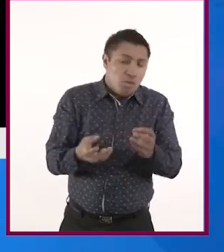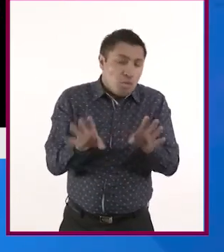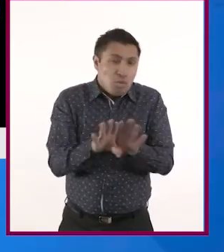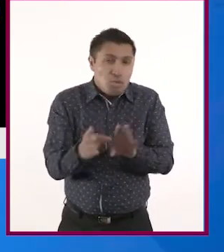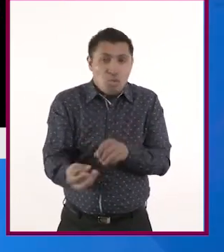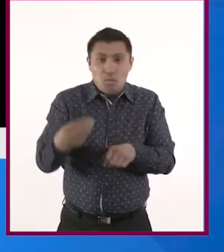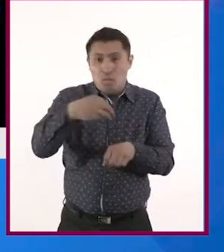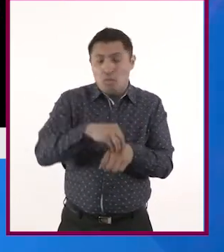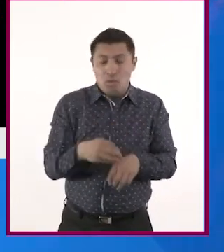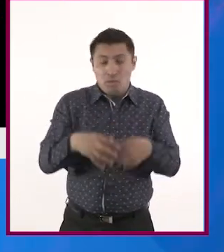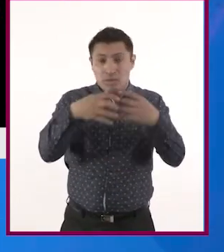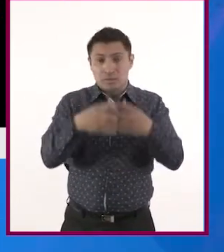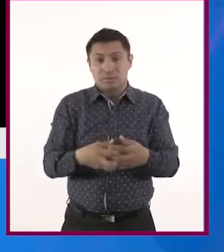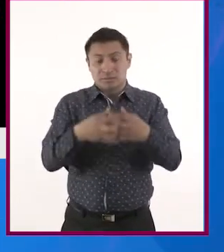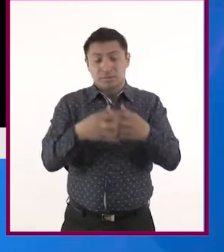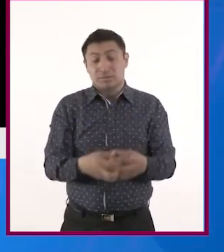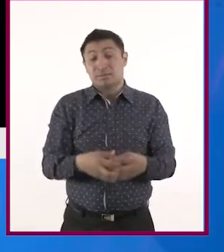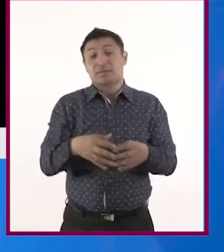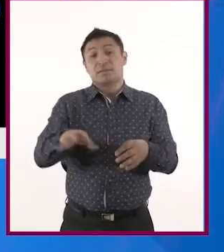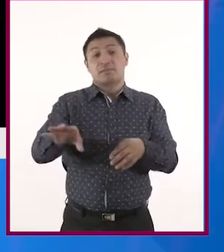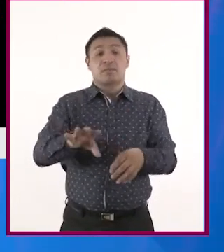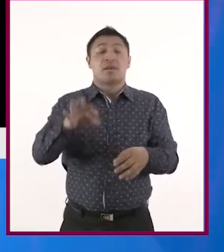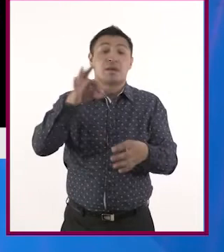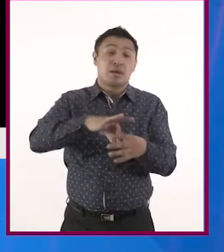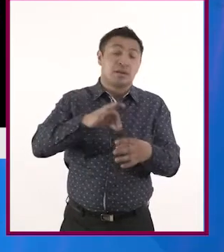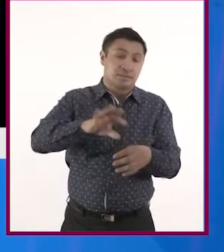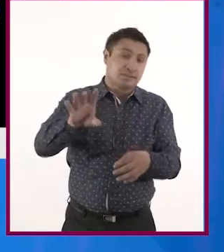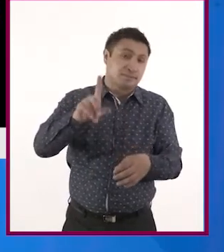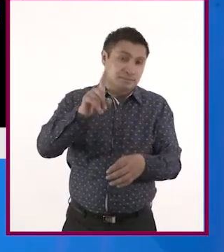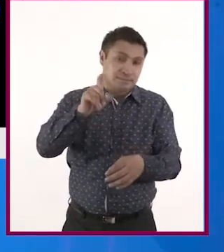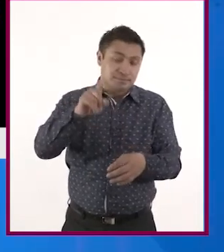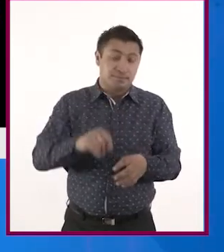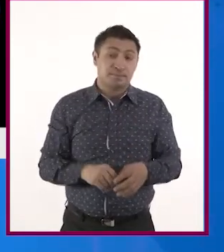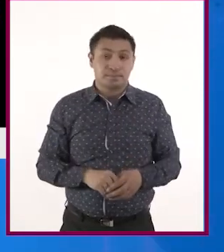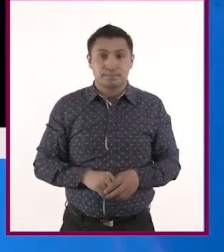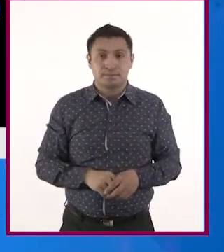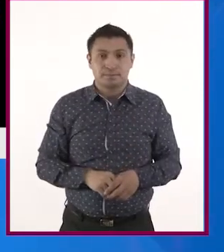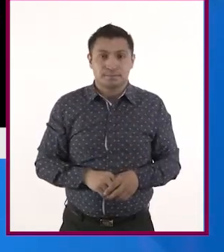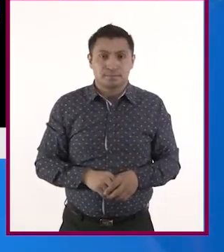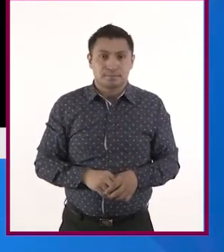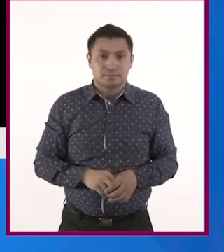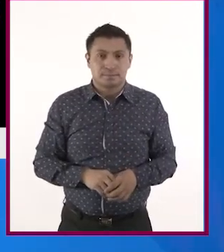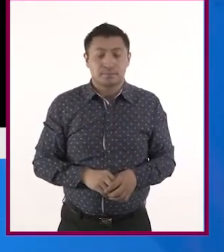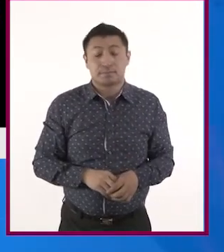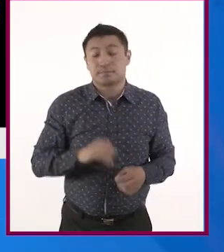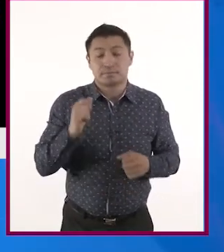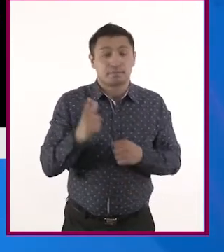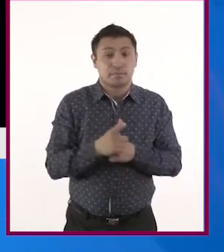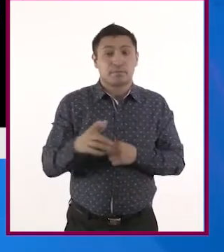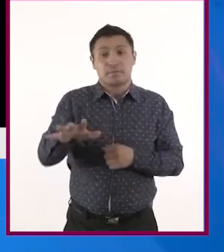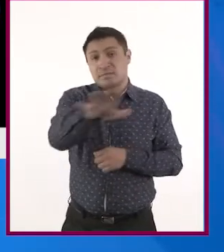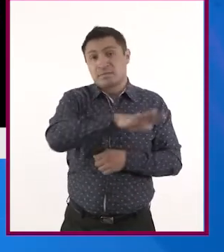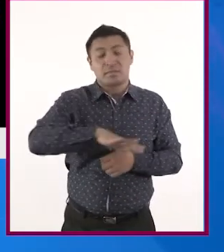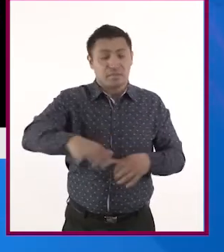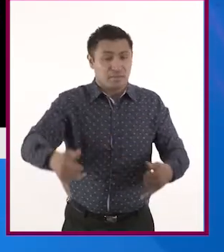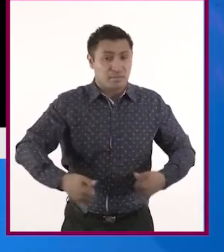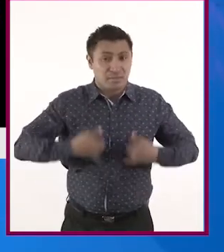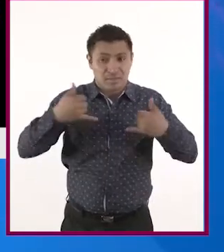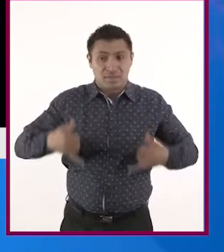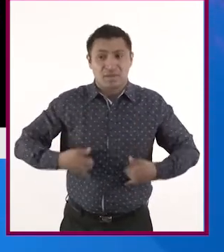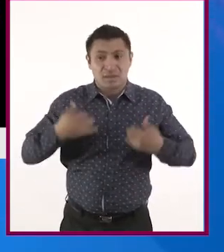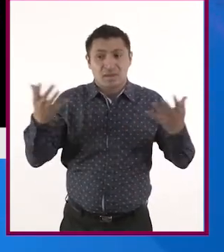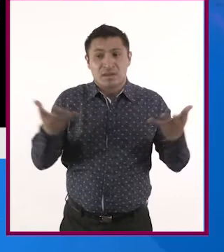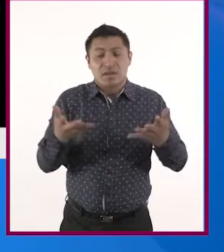de sistemas ahorradores o comprar equipos que son ahorradores, ¿no? Algo que las y los jóvenes podemos hacer